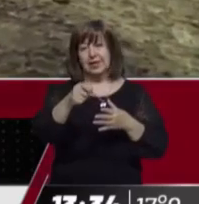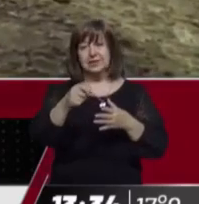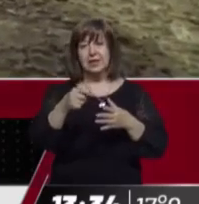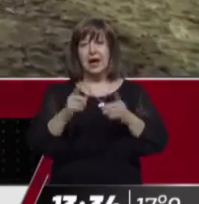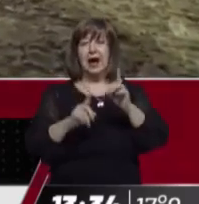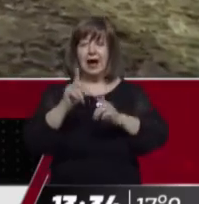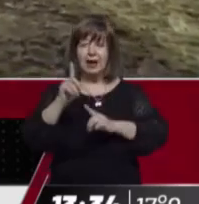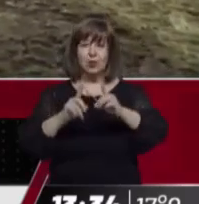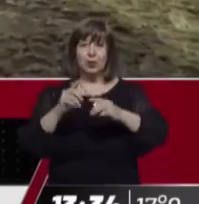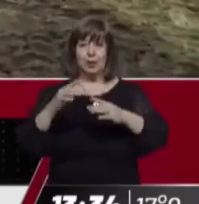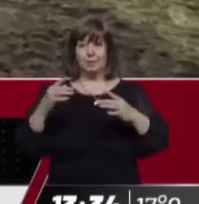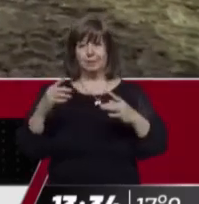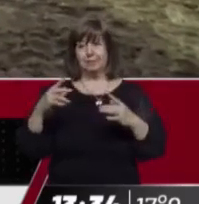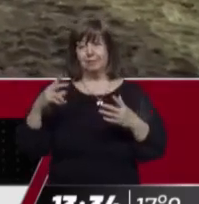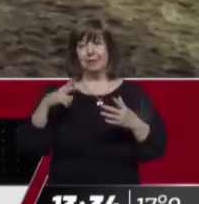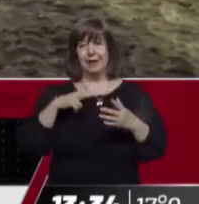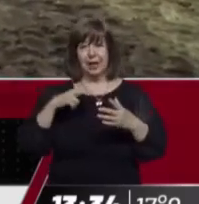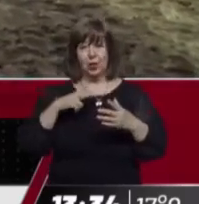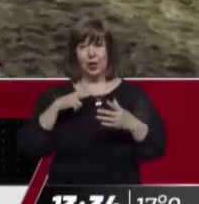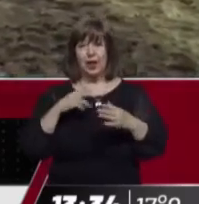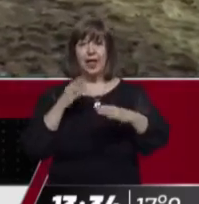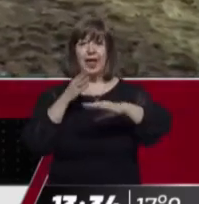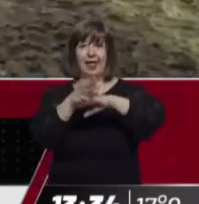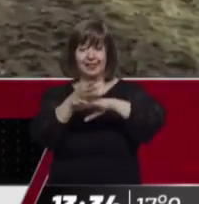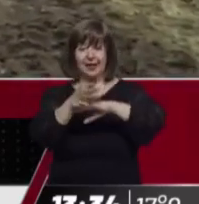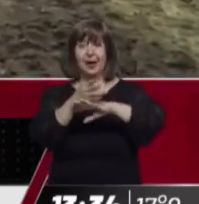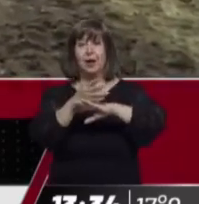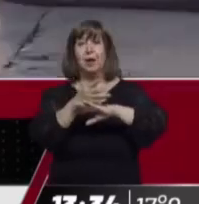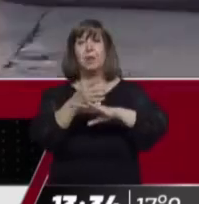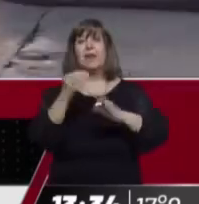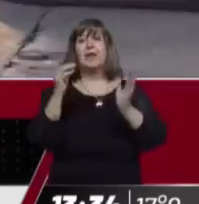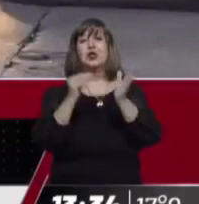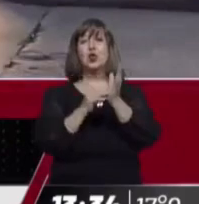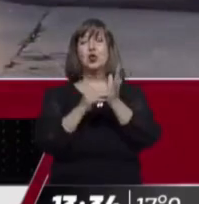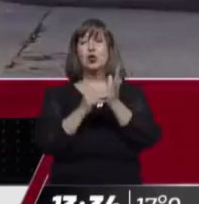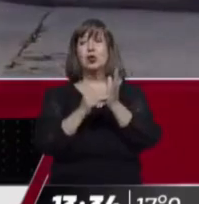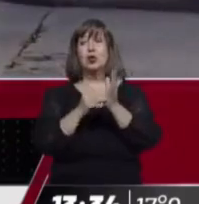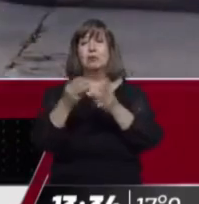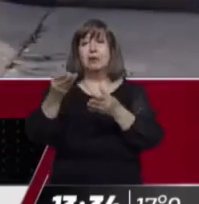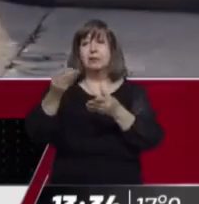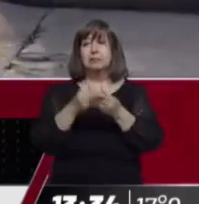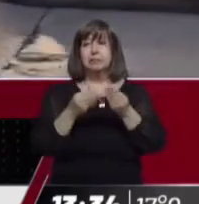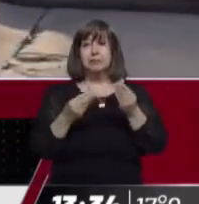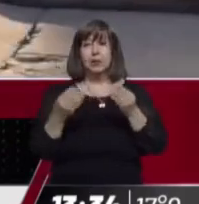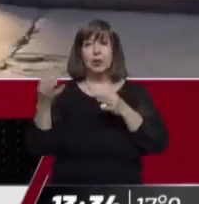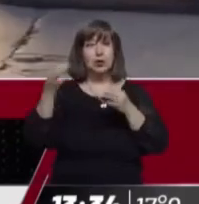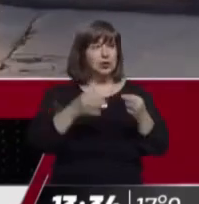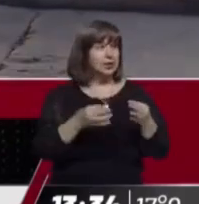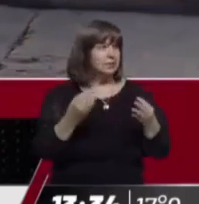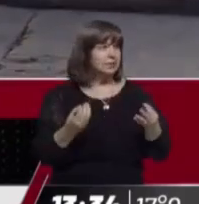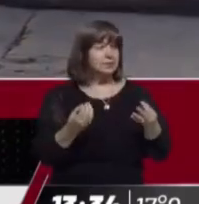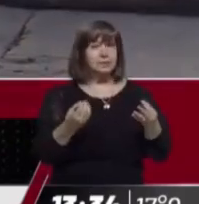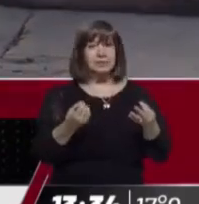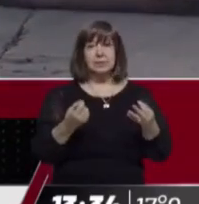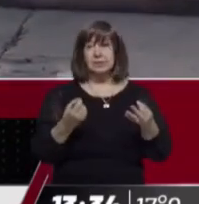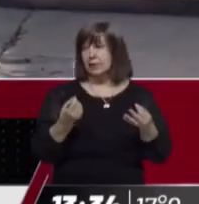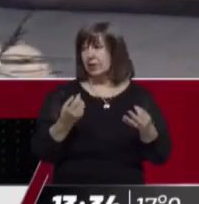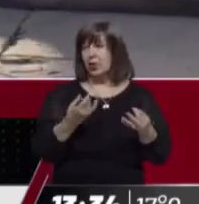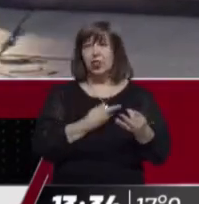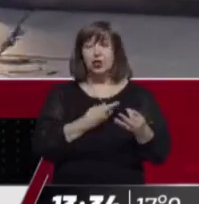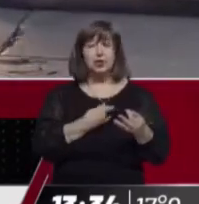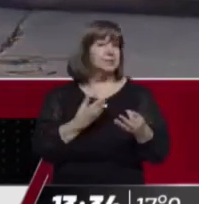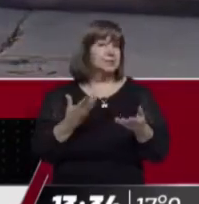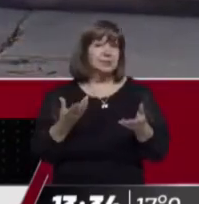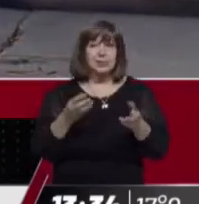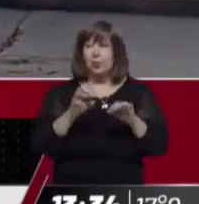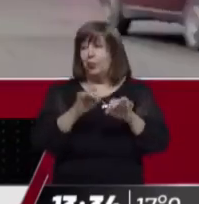usuarios, los particulares que le llamamos nosotros, que sí pueden ingresar, pueden sacar el turno, pero no les sirve de nada porque llegan, les van a tomar el trámite, pero no se lo